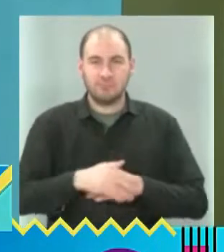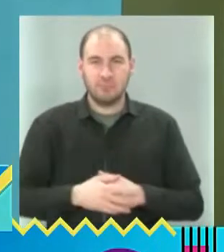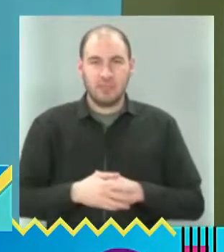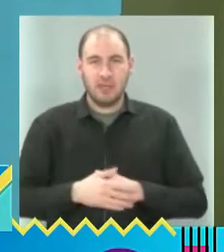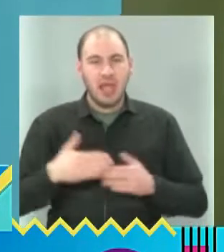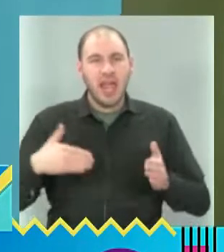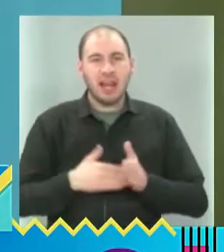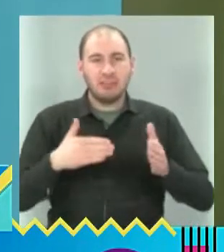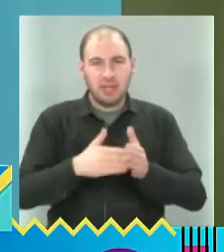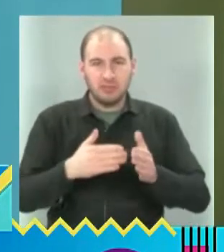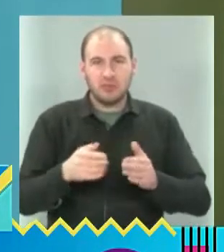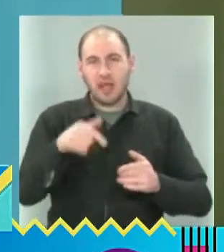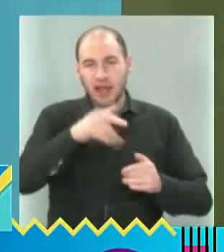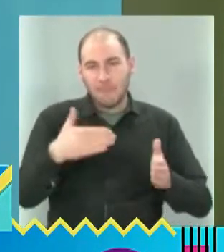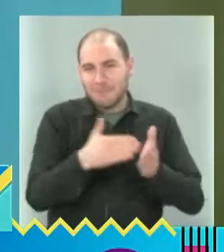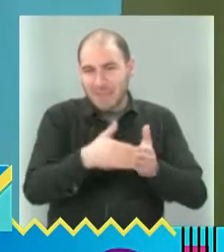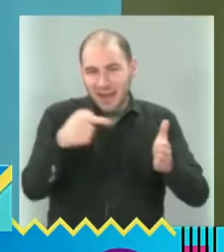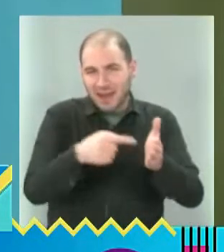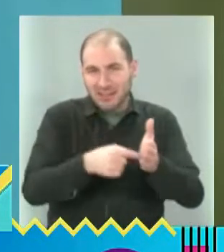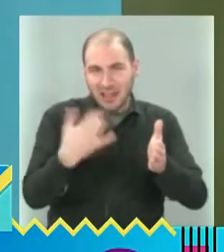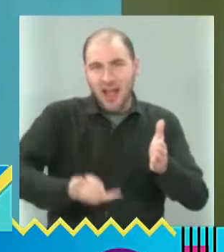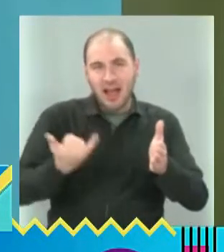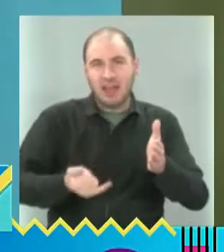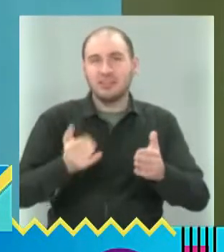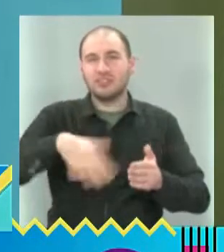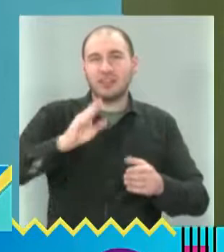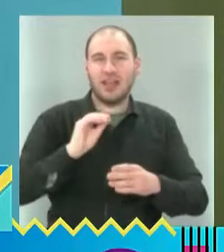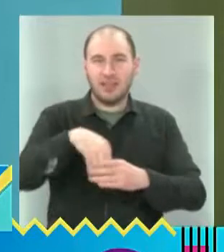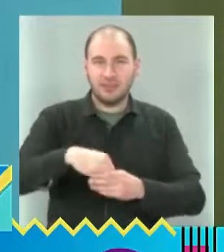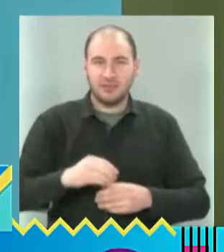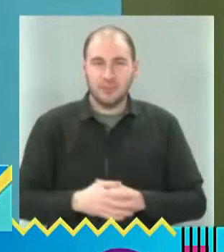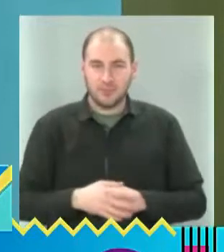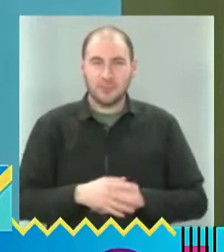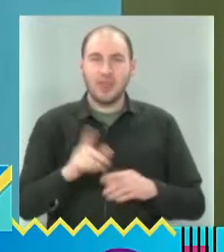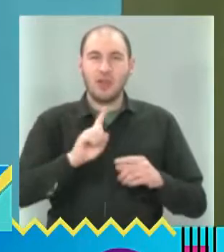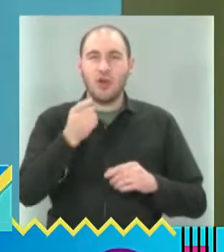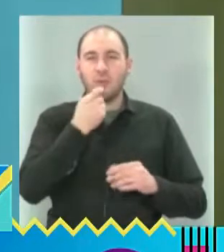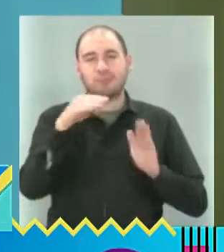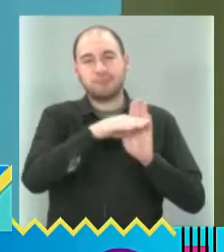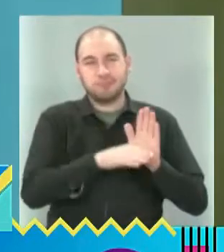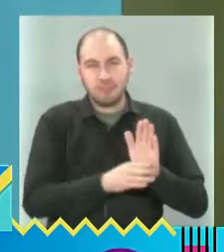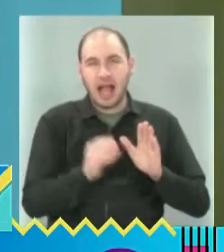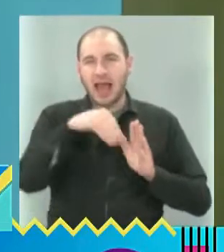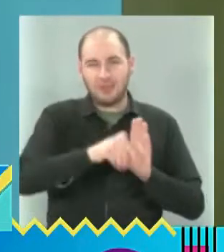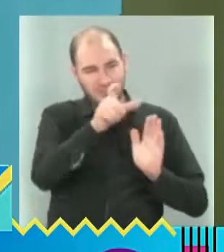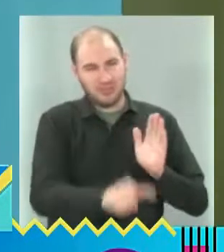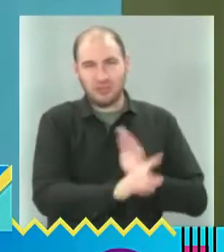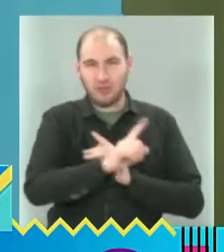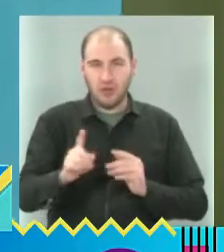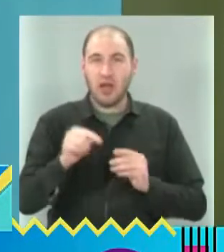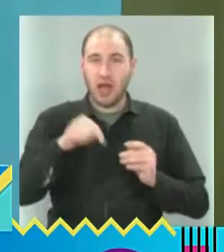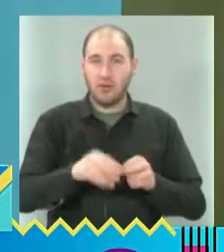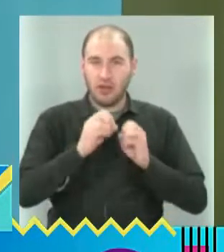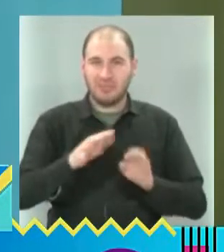la limitación se encuentra en esas barreras existentes en nuestra sociedad, ¿sí? Y no específicamente en la persona, para poder